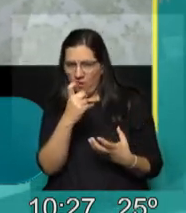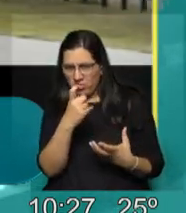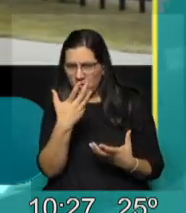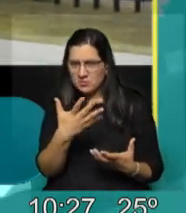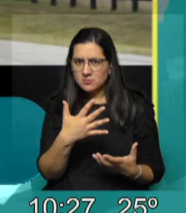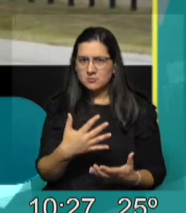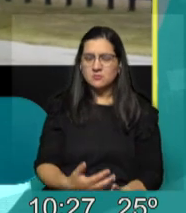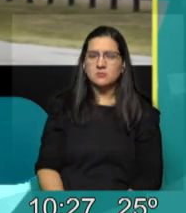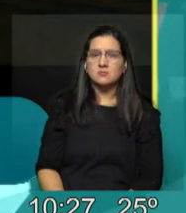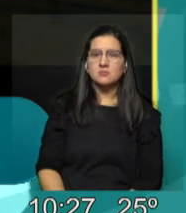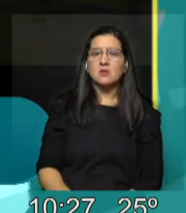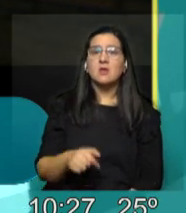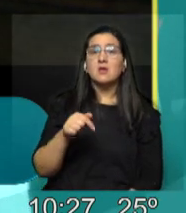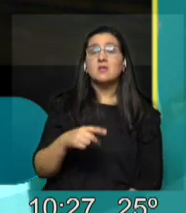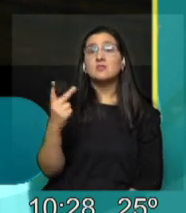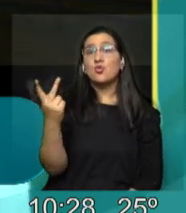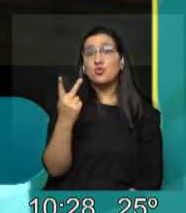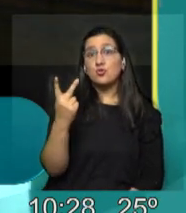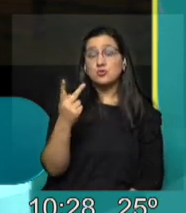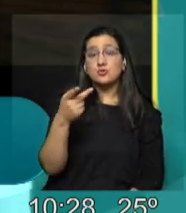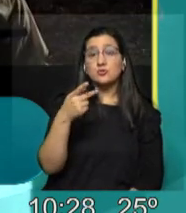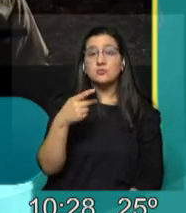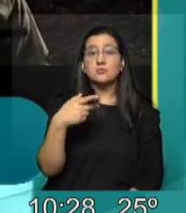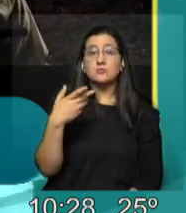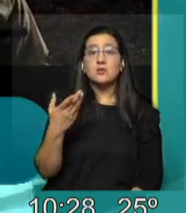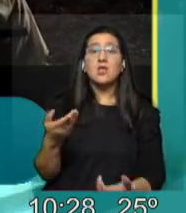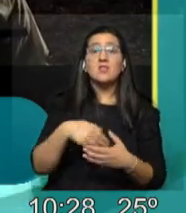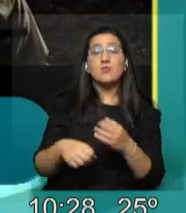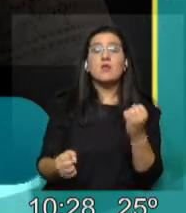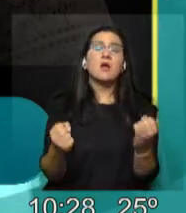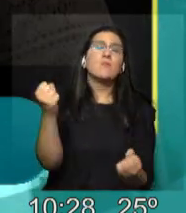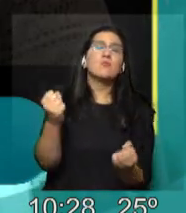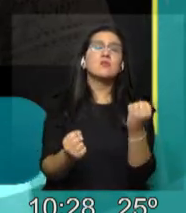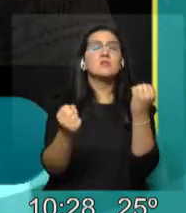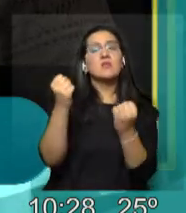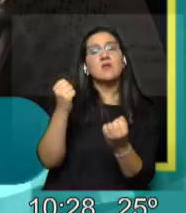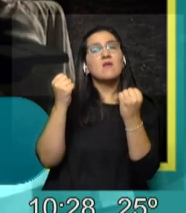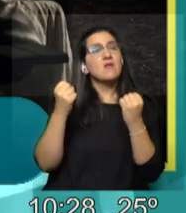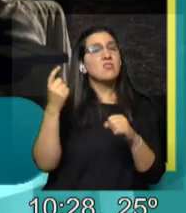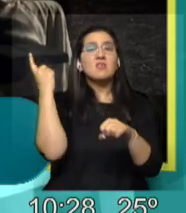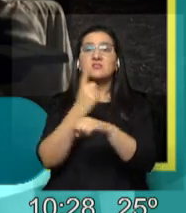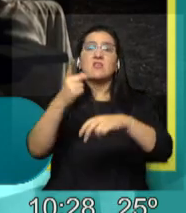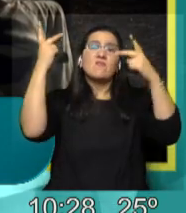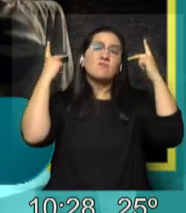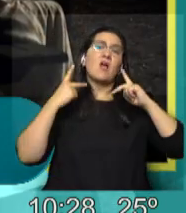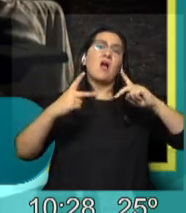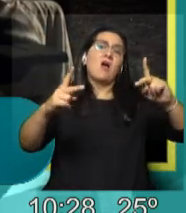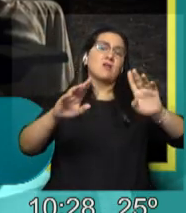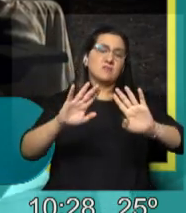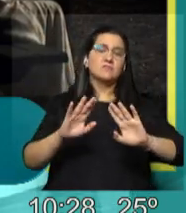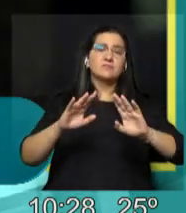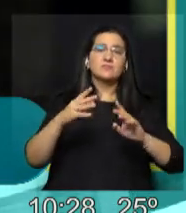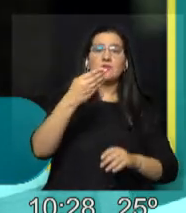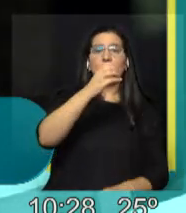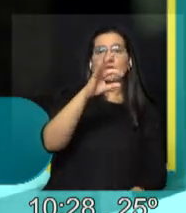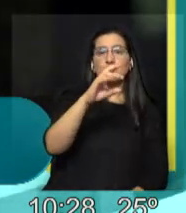y estos veteranos se meten en una motorhome y deciden hacer un viaje que va de